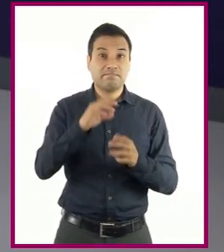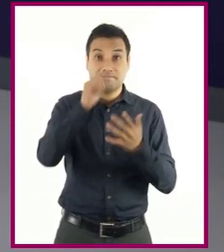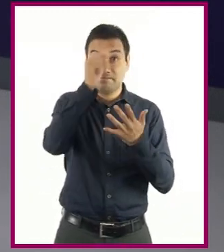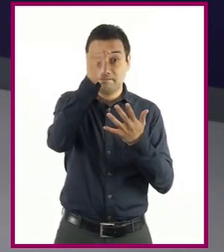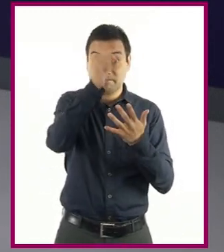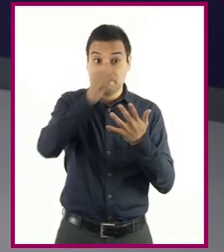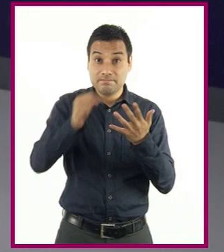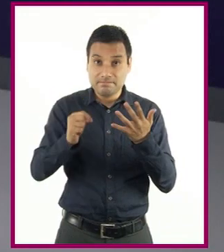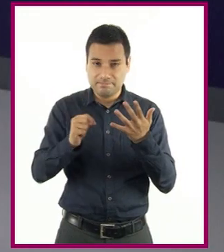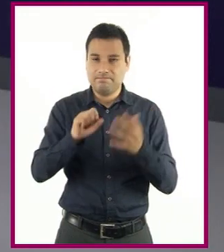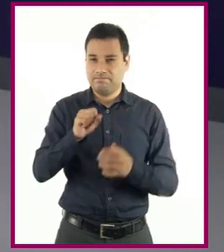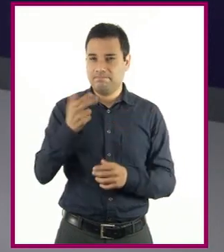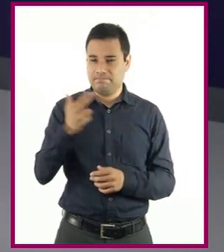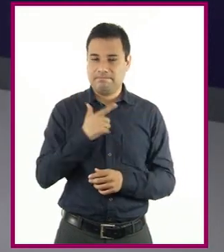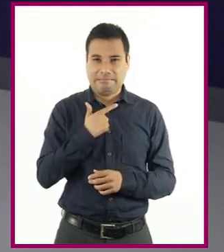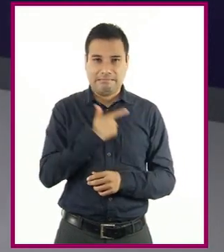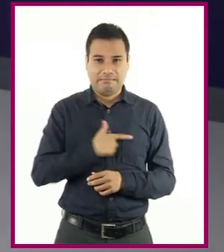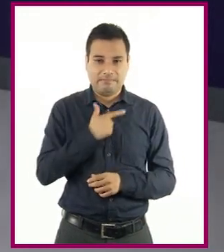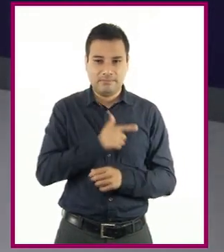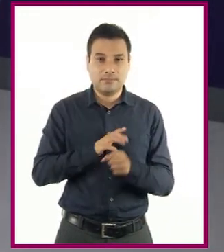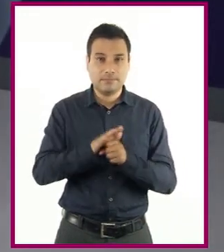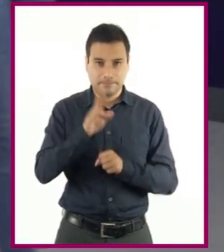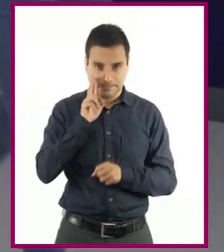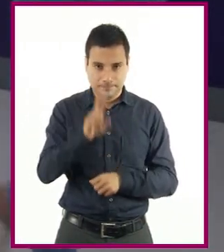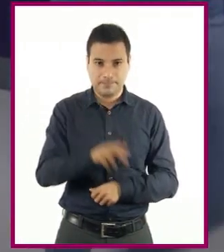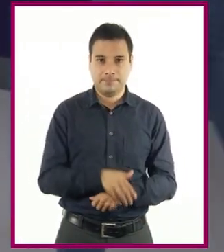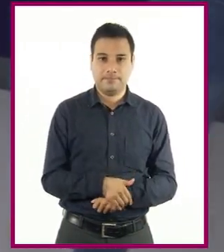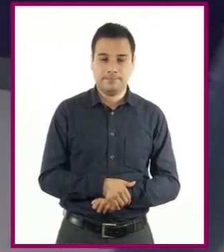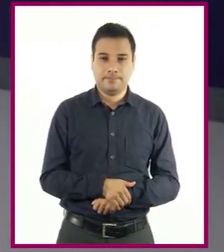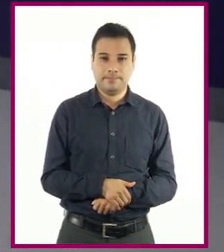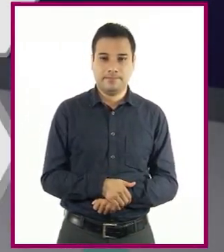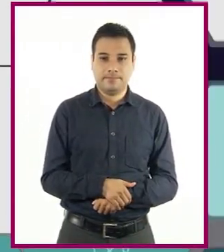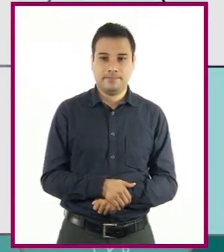e interesaron a Hawking. ¡Vamos! Vamos.